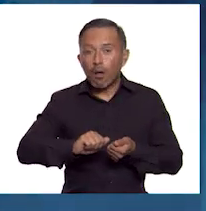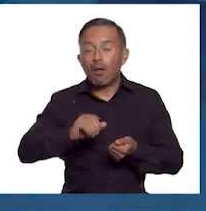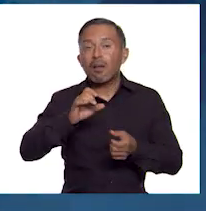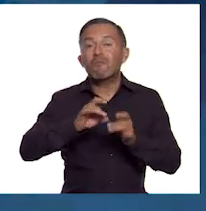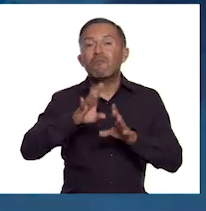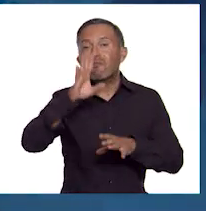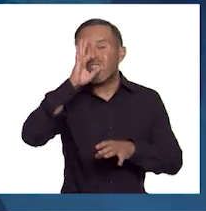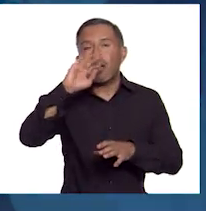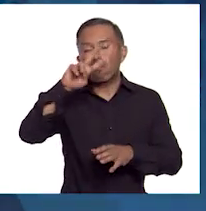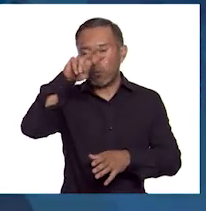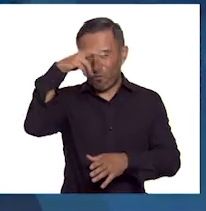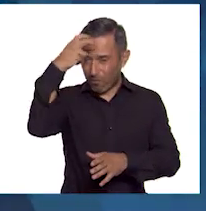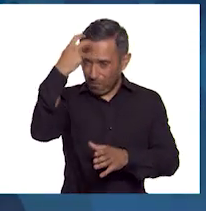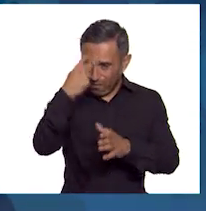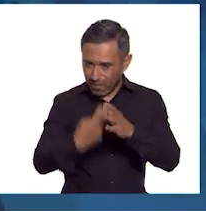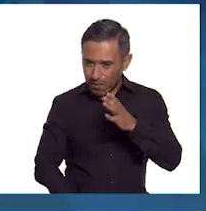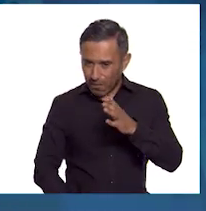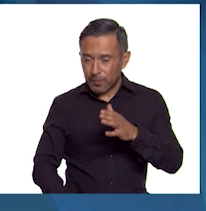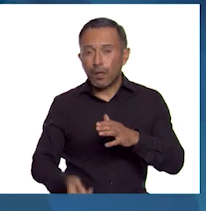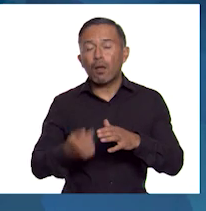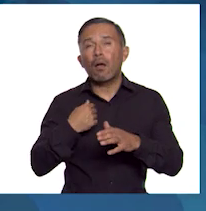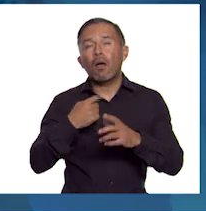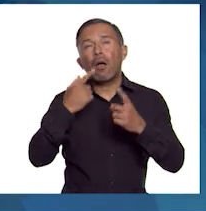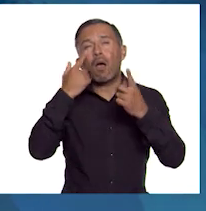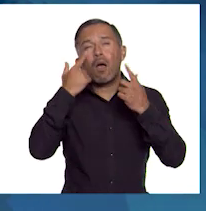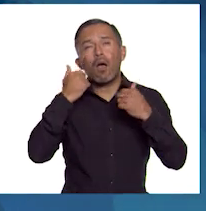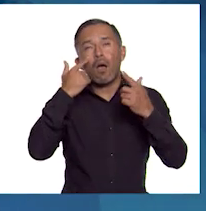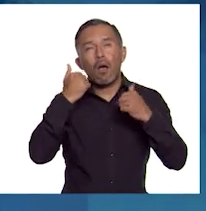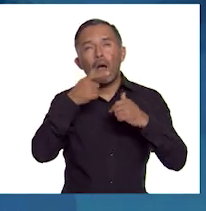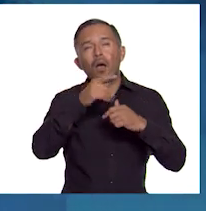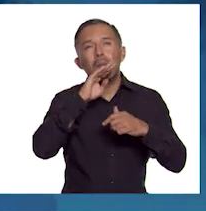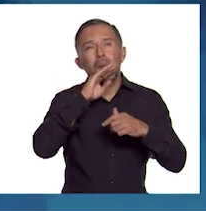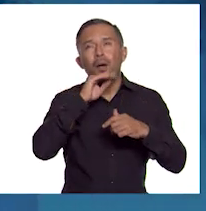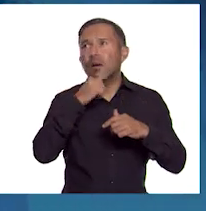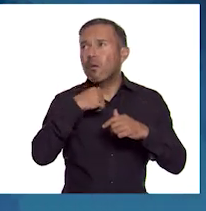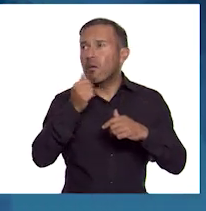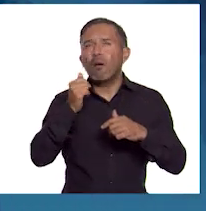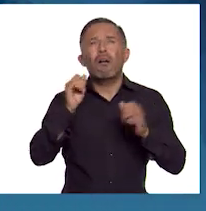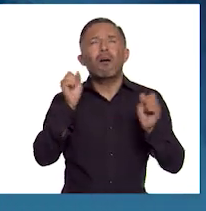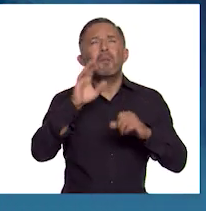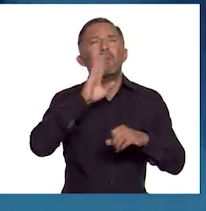manos cayendo abajo. Lloró y corrió junto a su madrastra y le contó su mala suerte.